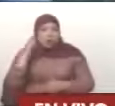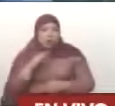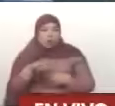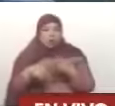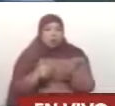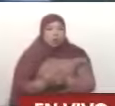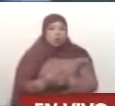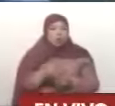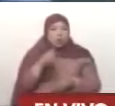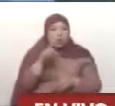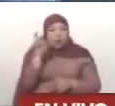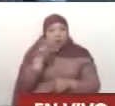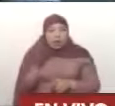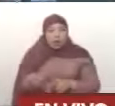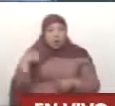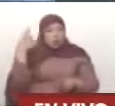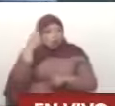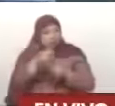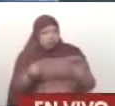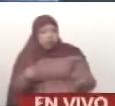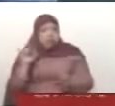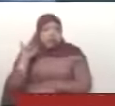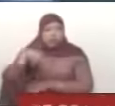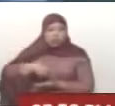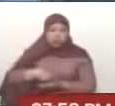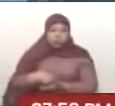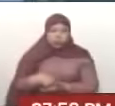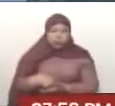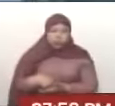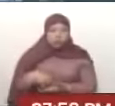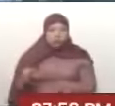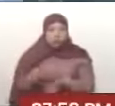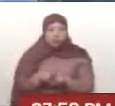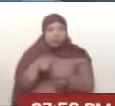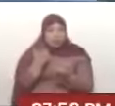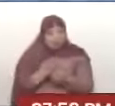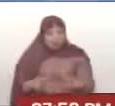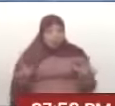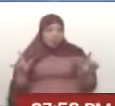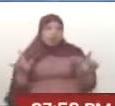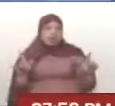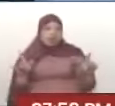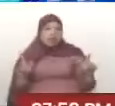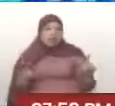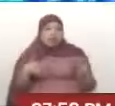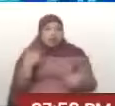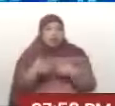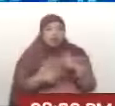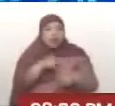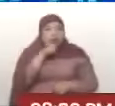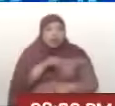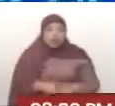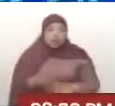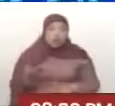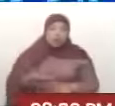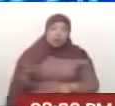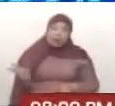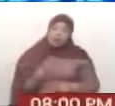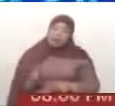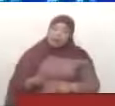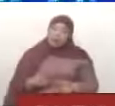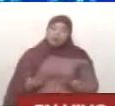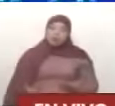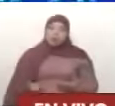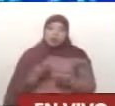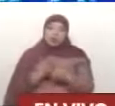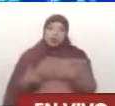Junín, llegaron a Ayacucho, llegaron a Carabobo, llegaron a Boyacá, nos dieron la libertad. Claro, condicionando. Esa es la historia. Condicionando que acelerara el proceso